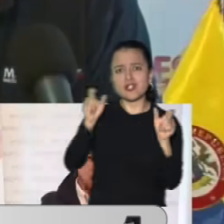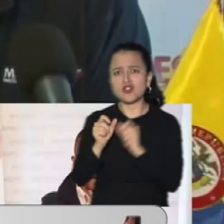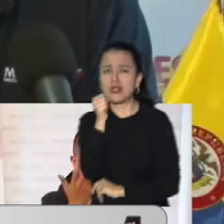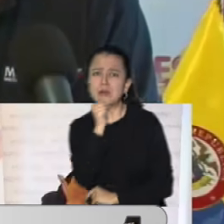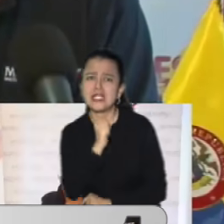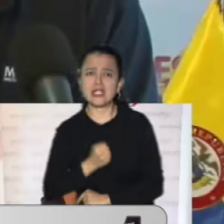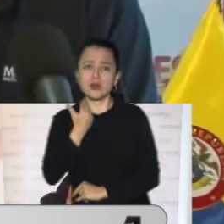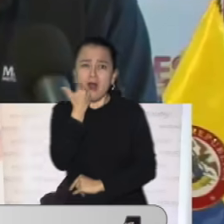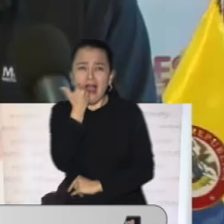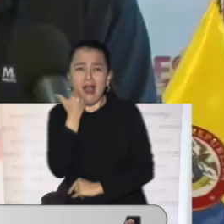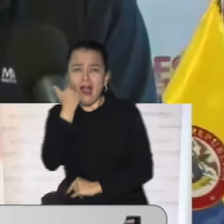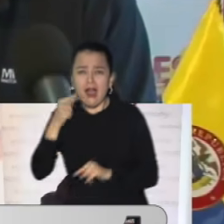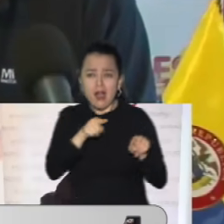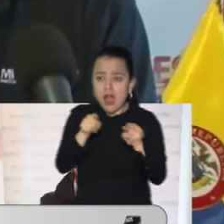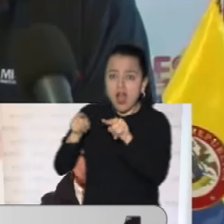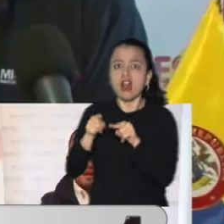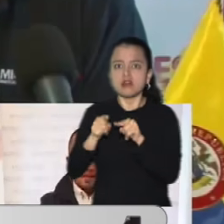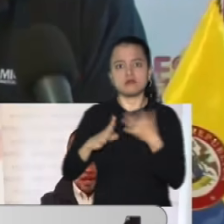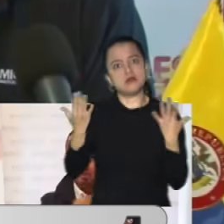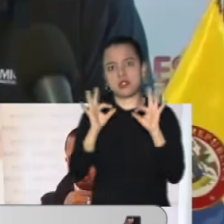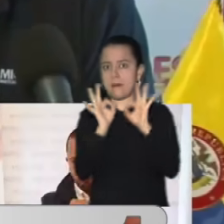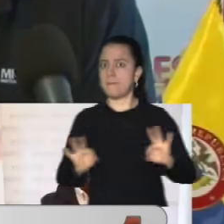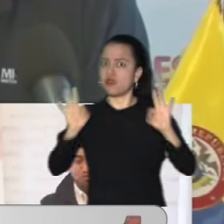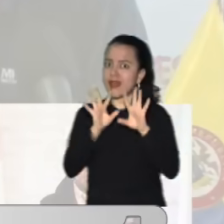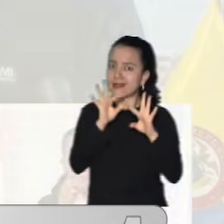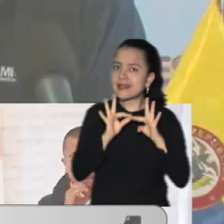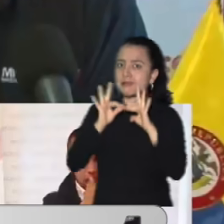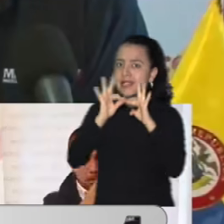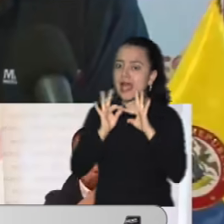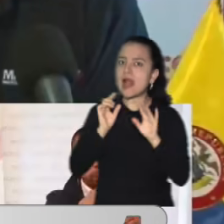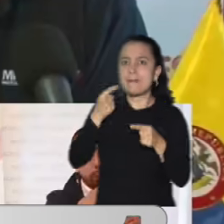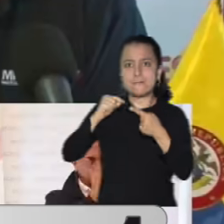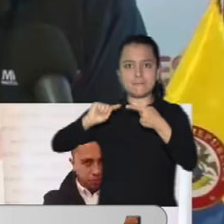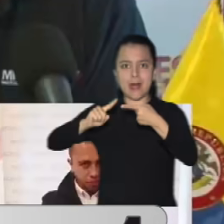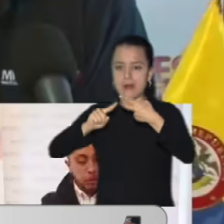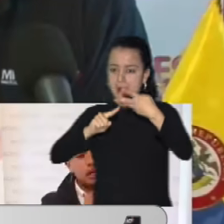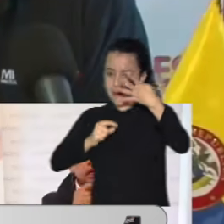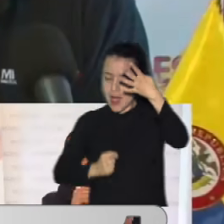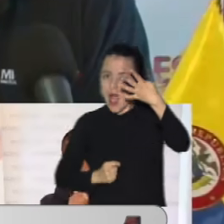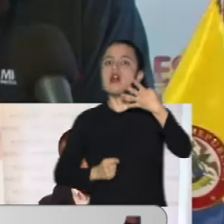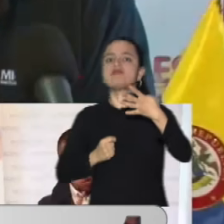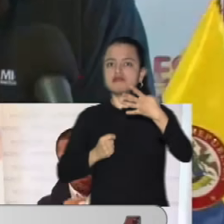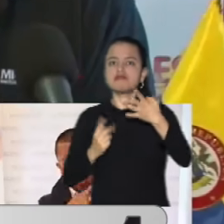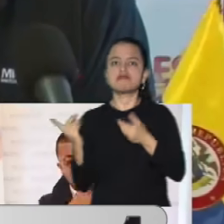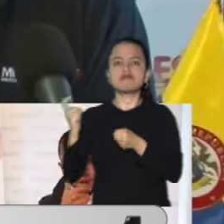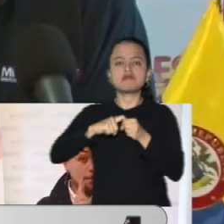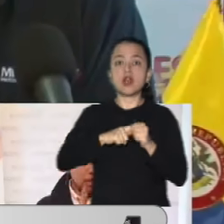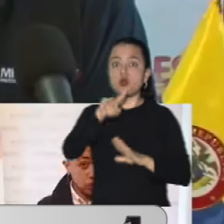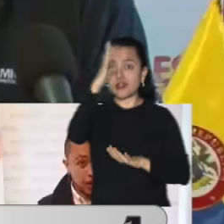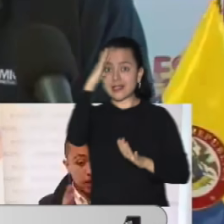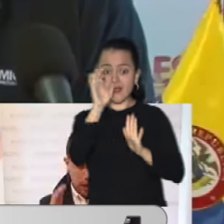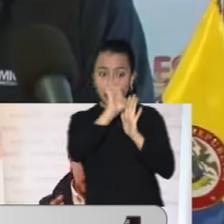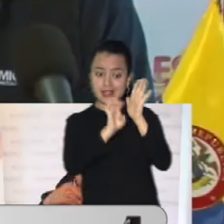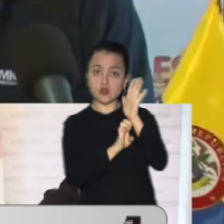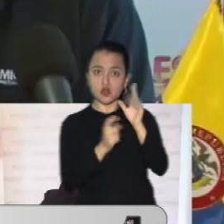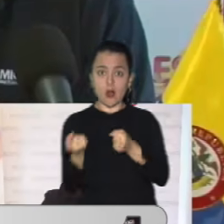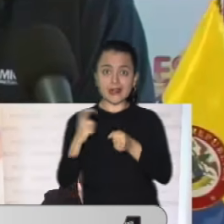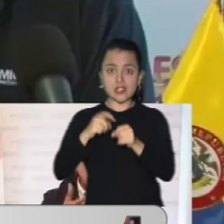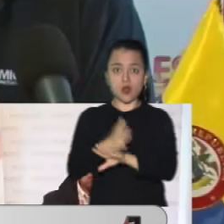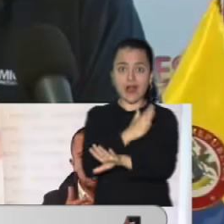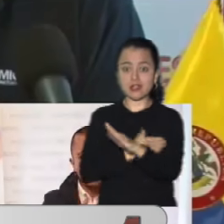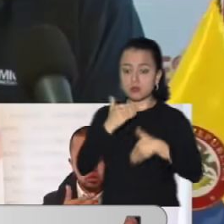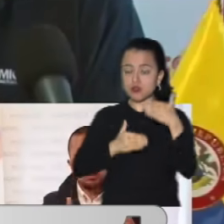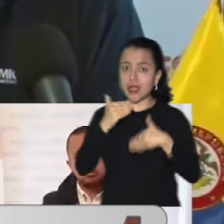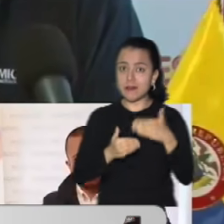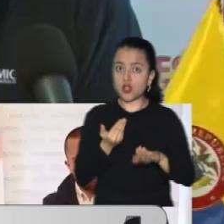y vamos descendiendo en las etapas al igual que sucede con colombianos. Hacerse parte del estatuto para determinar la forma en la cual se aplicará